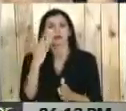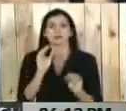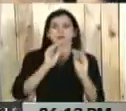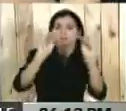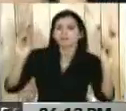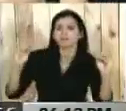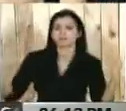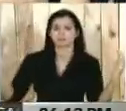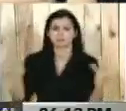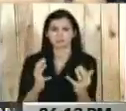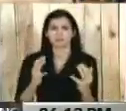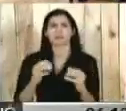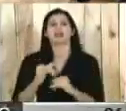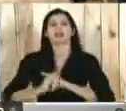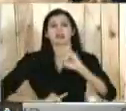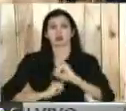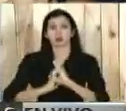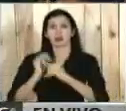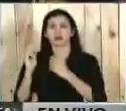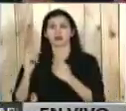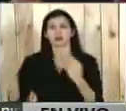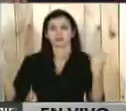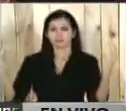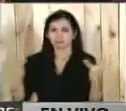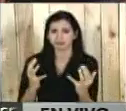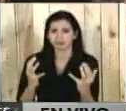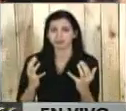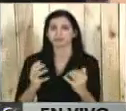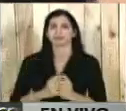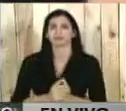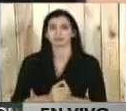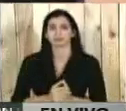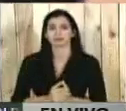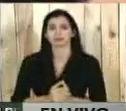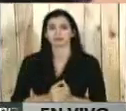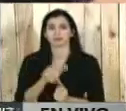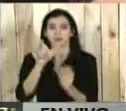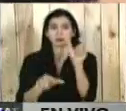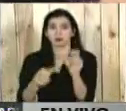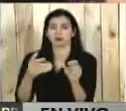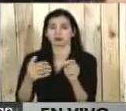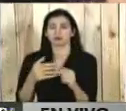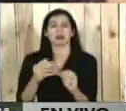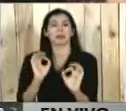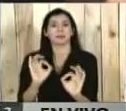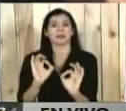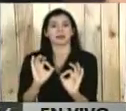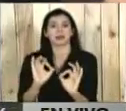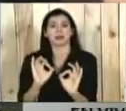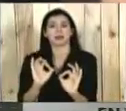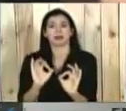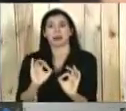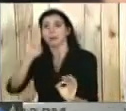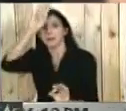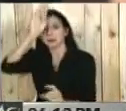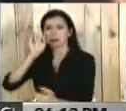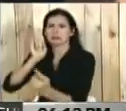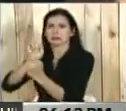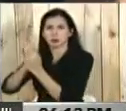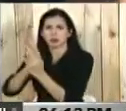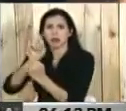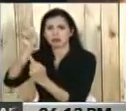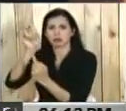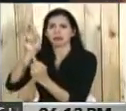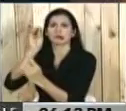autoridades internacionales, sobre todo al propio Papa Francisco, para de